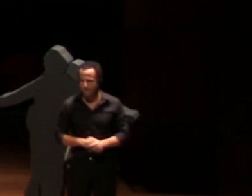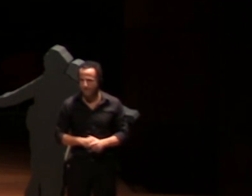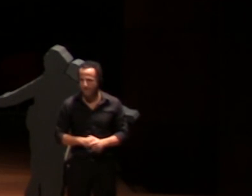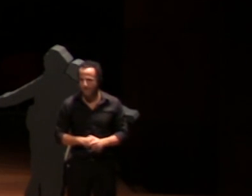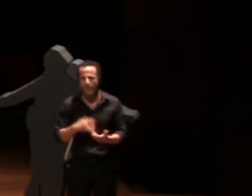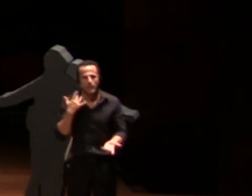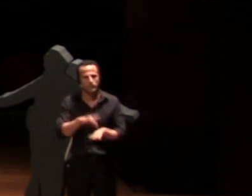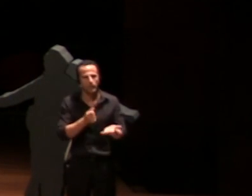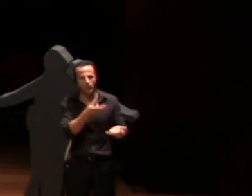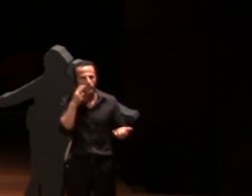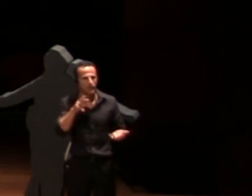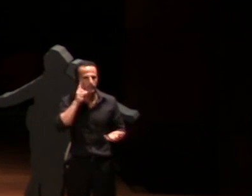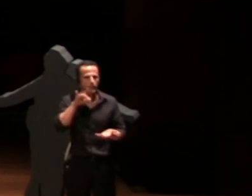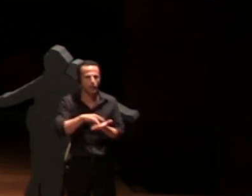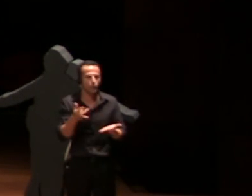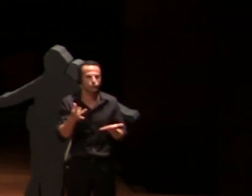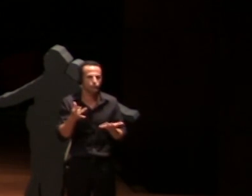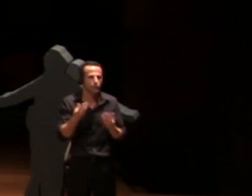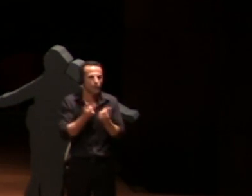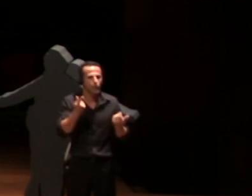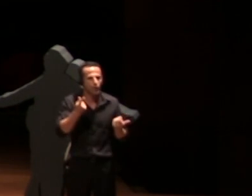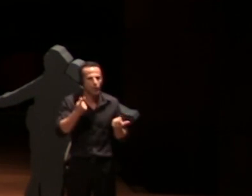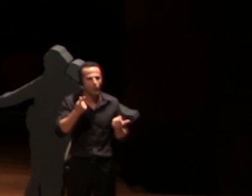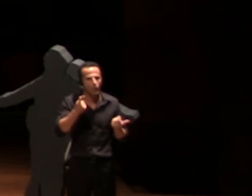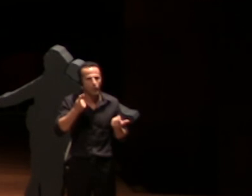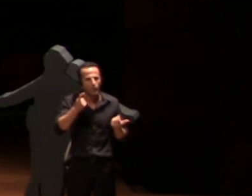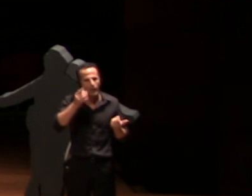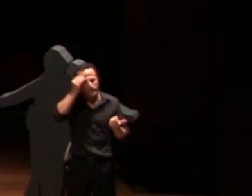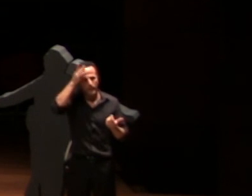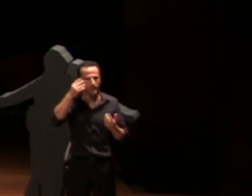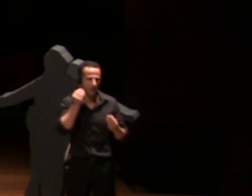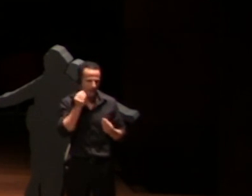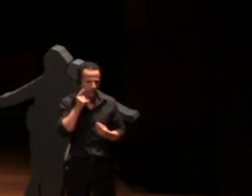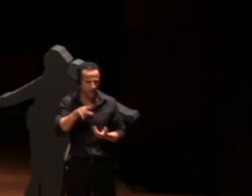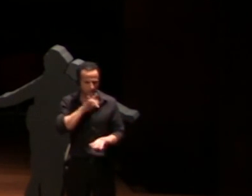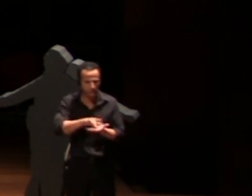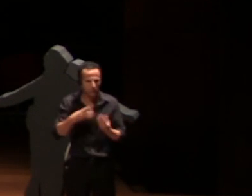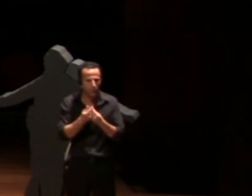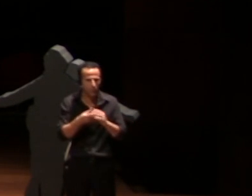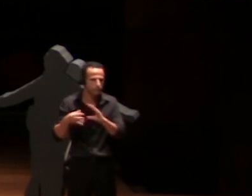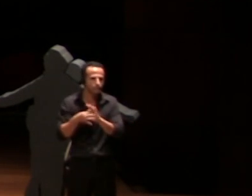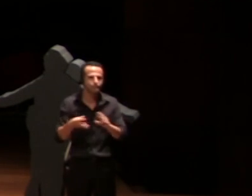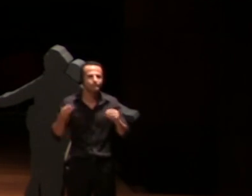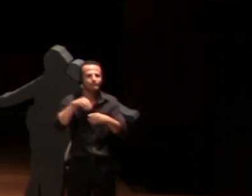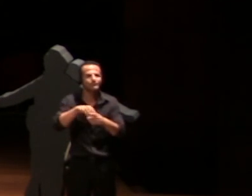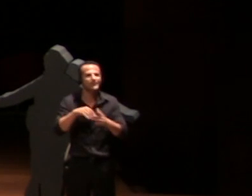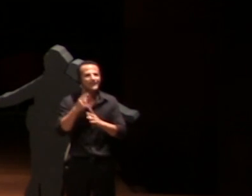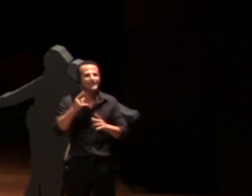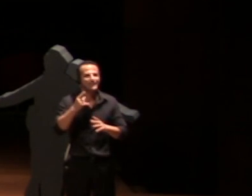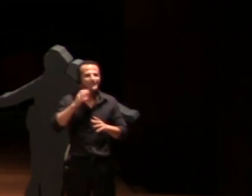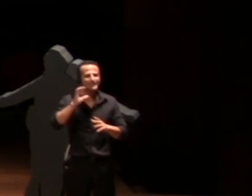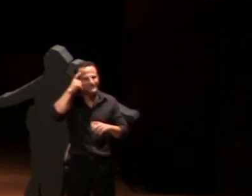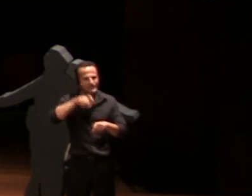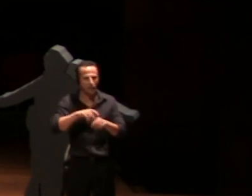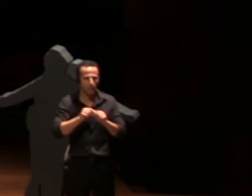Hemos tenido alguna experiencia con sistemas de inteligencia artificial, sistemas expertos que cargándole ya información de componentes biológicos y psicométricos